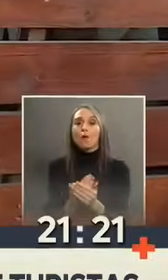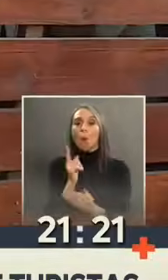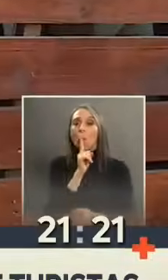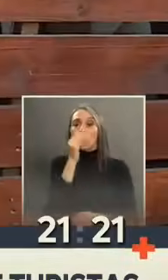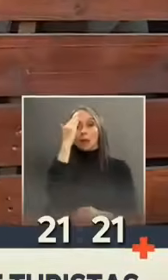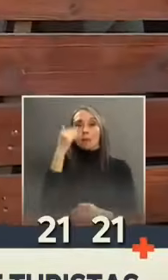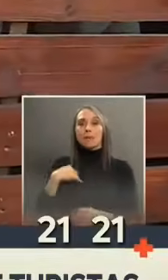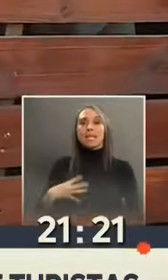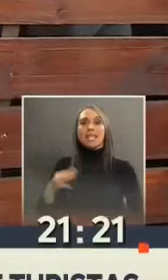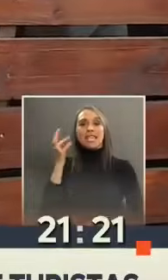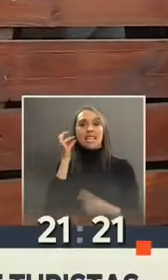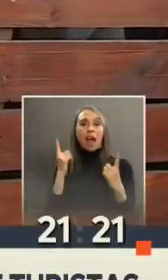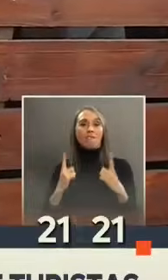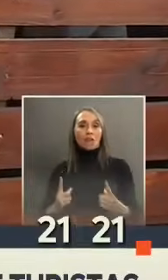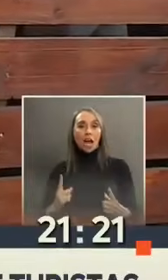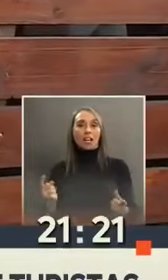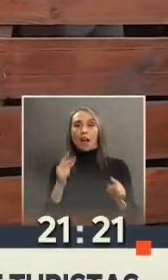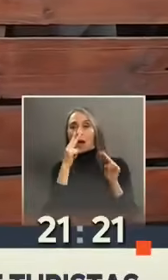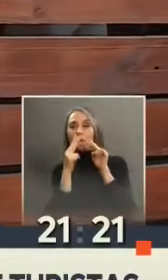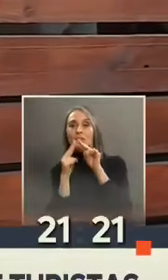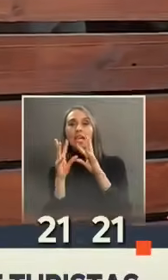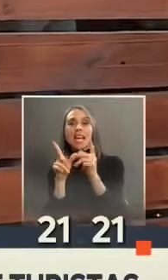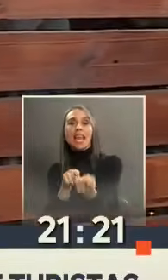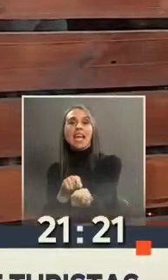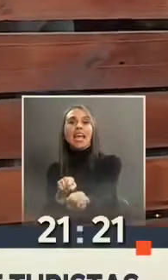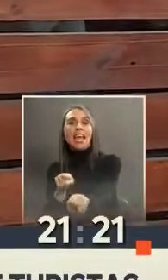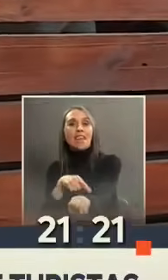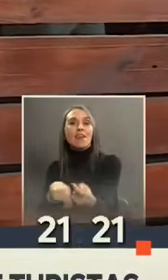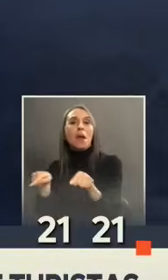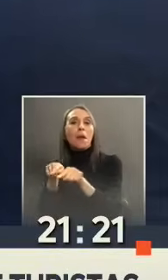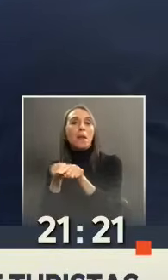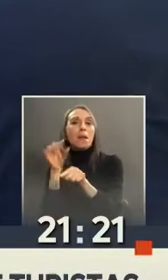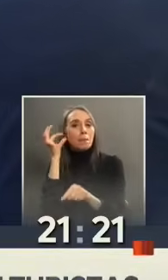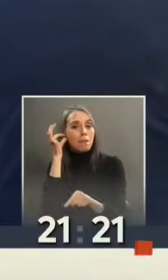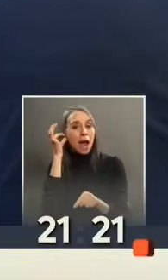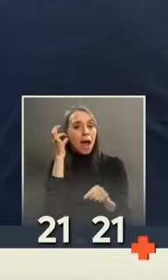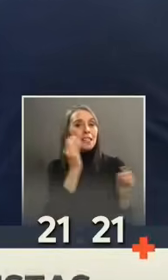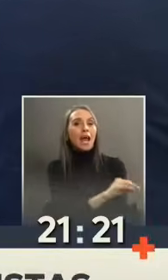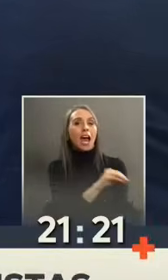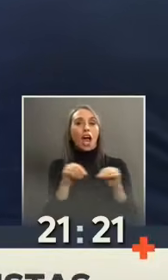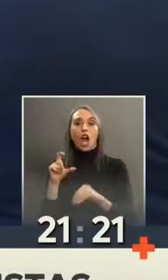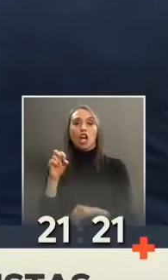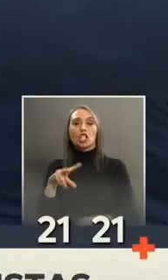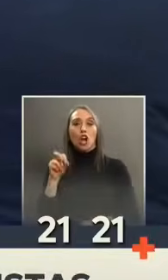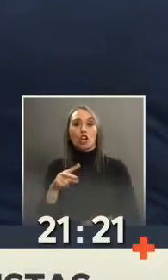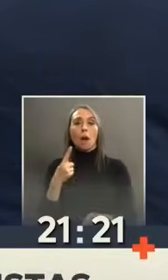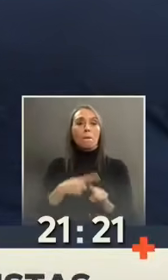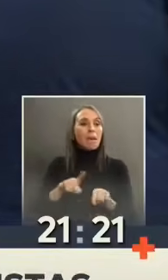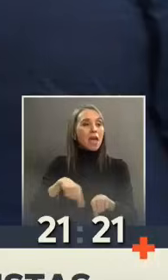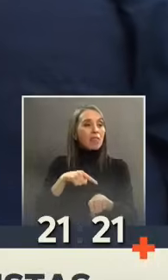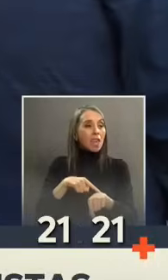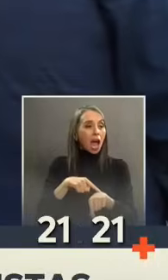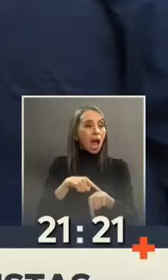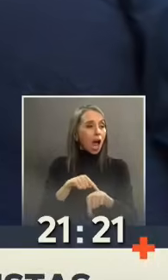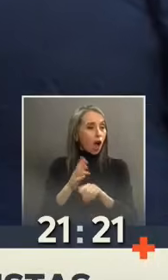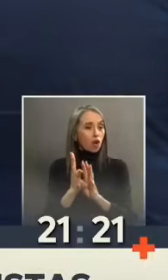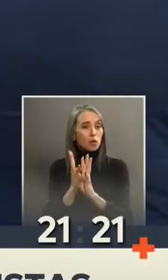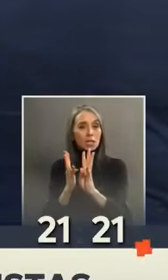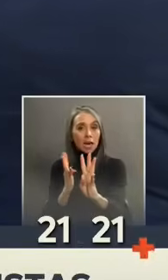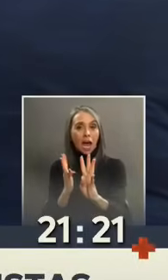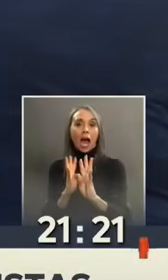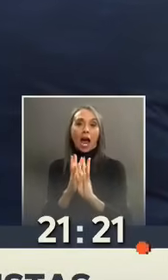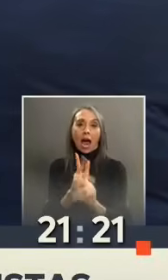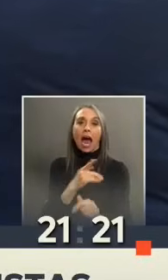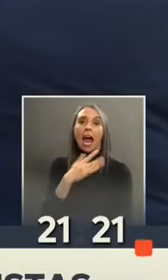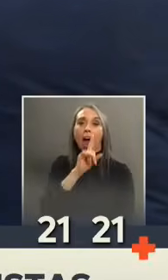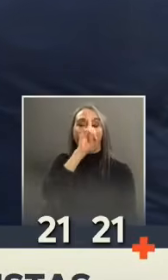de mi hija y vine a ver a mi hermana acá y nos vinimos para acá, para Concón. Llevamos como media hora, pero hemos avanzado bastante. Así que ya acostumbrado a las